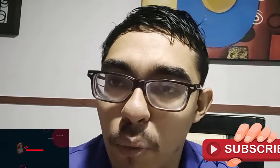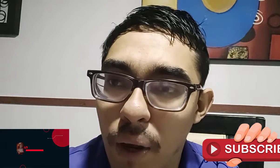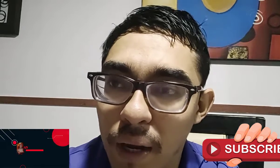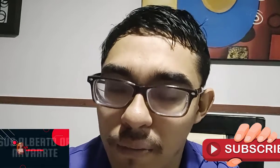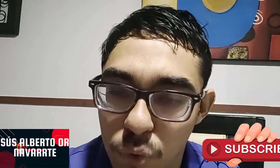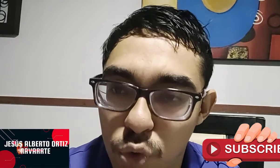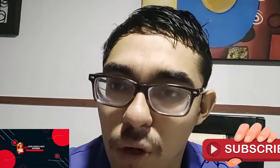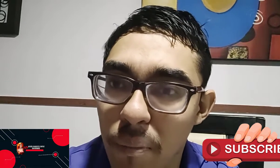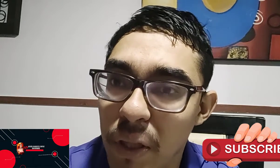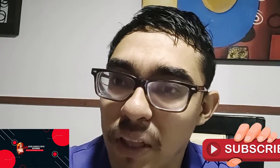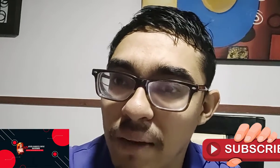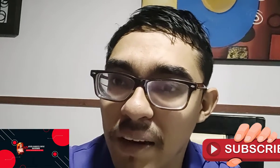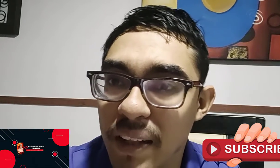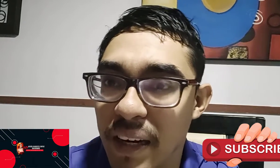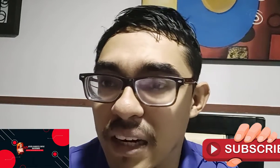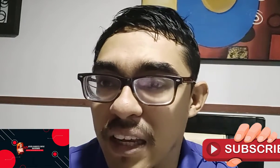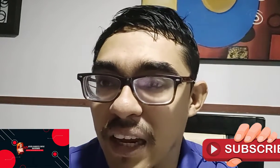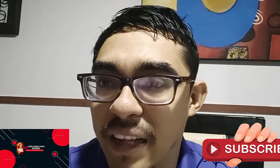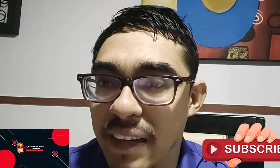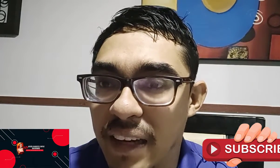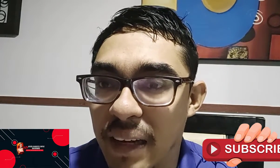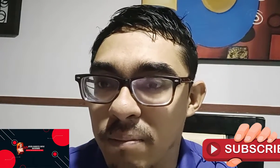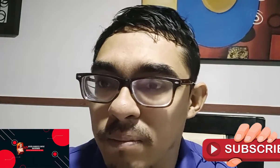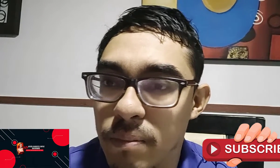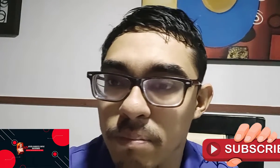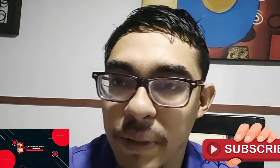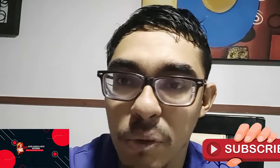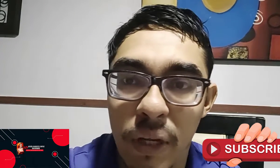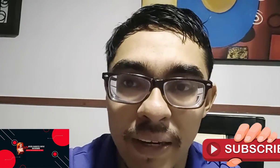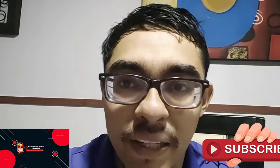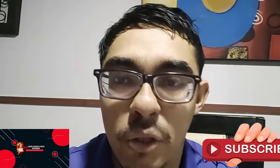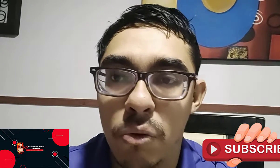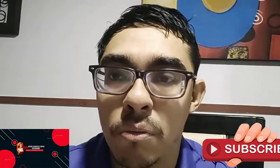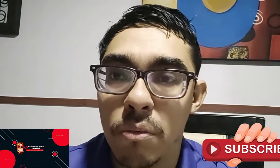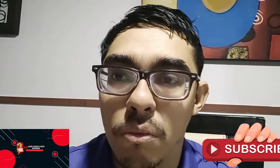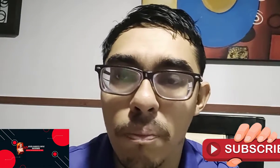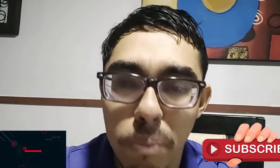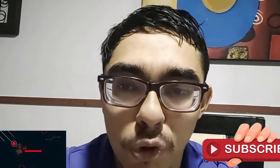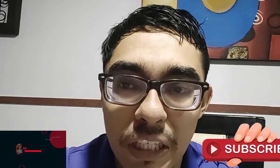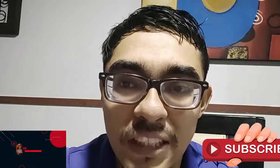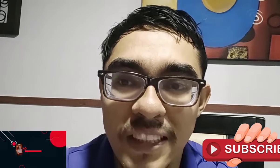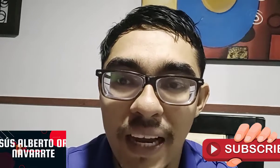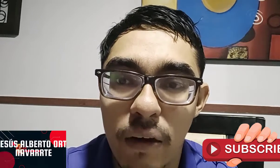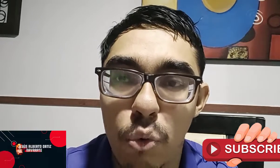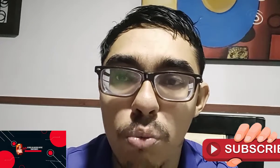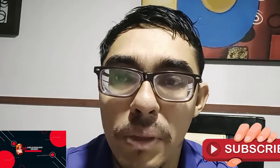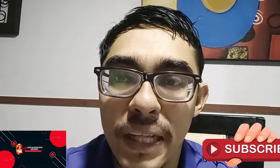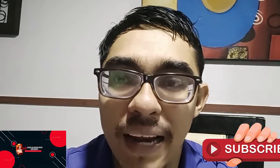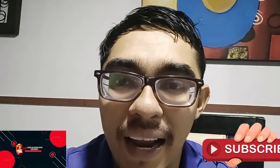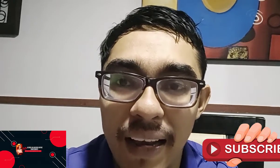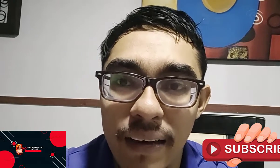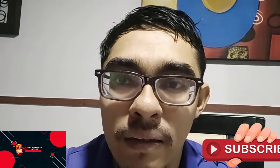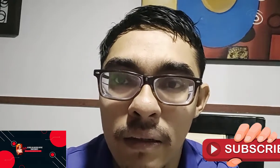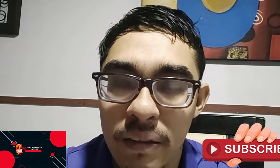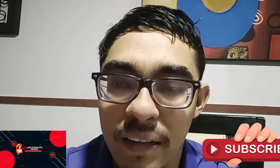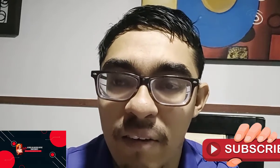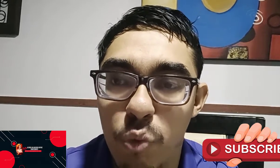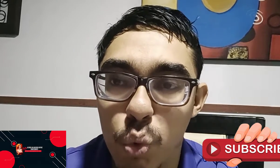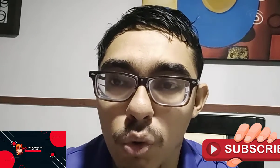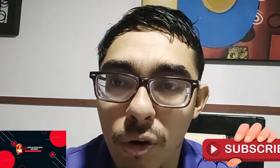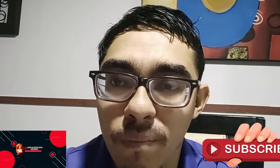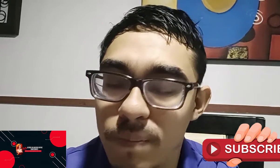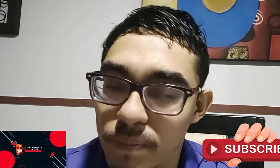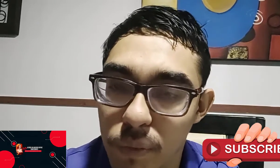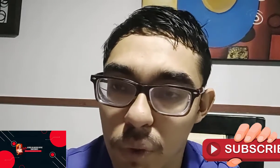de la cual solamente hablan de la energía eléctrica, pero del litio, un potencial, un mineral